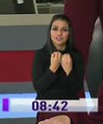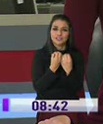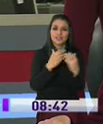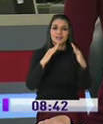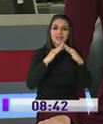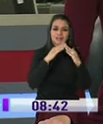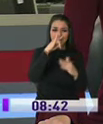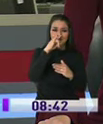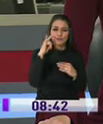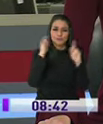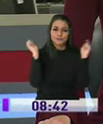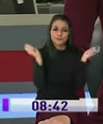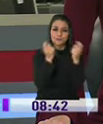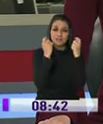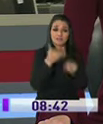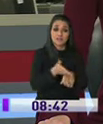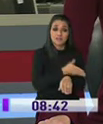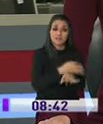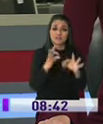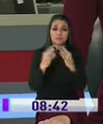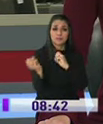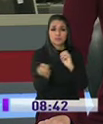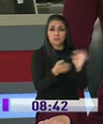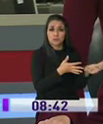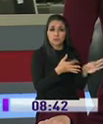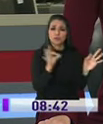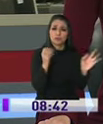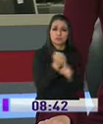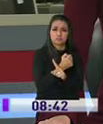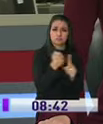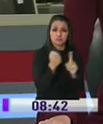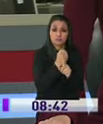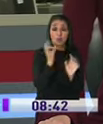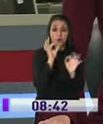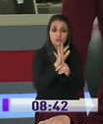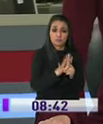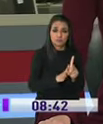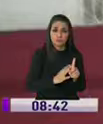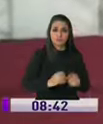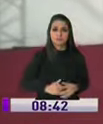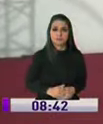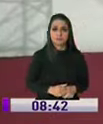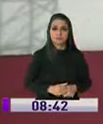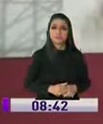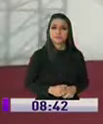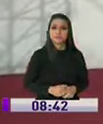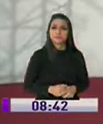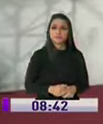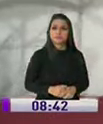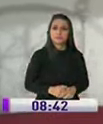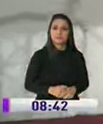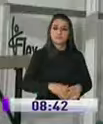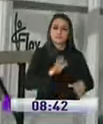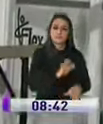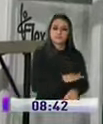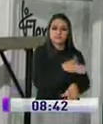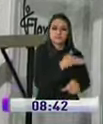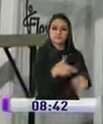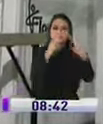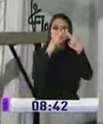Niños, quienes han sufrido abandono o situaciones de violencia o abuso. Entre la música navideña, la agilidad de